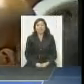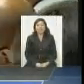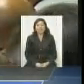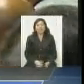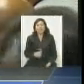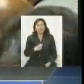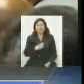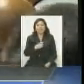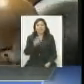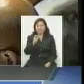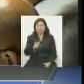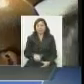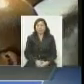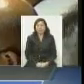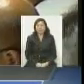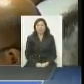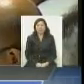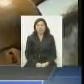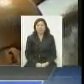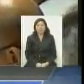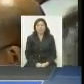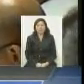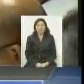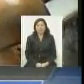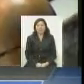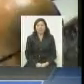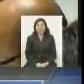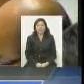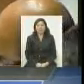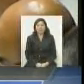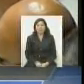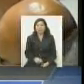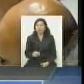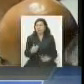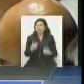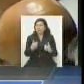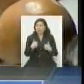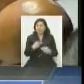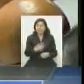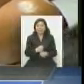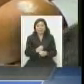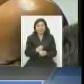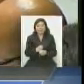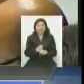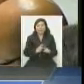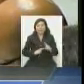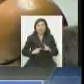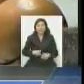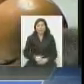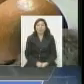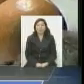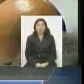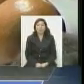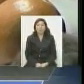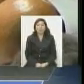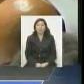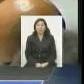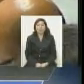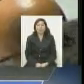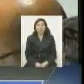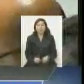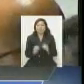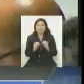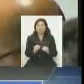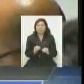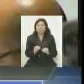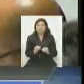la dignidad de la persona. Este operativo no tiene sustento alguno. Se